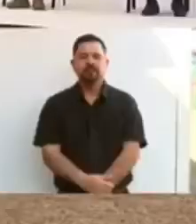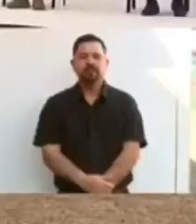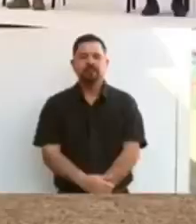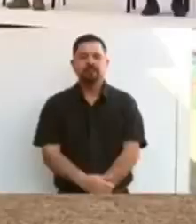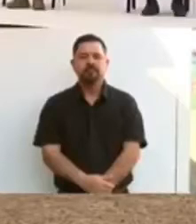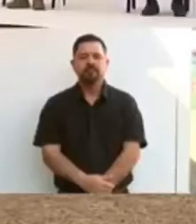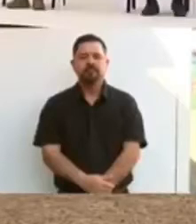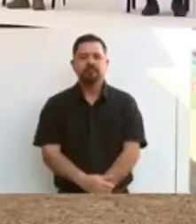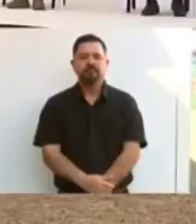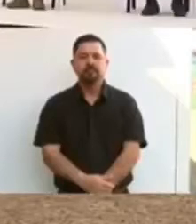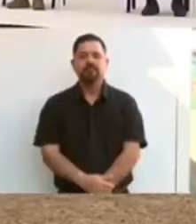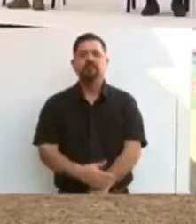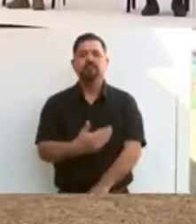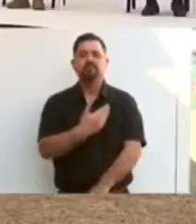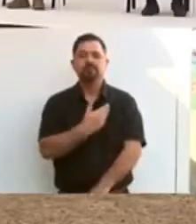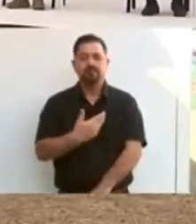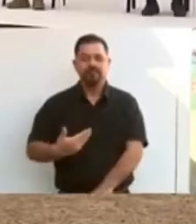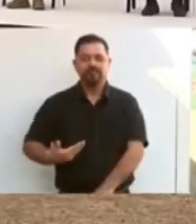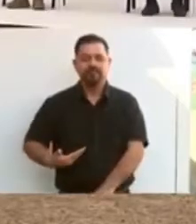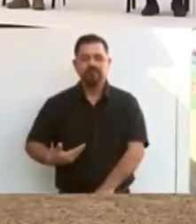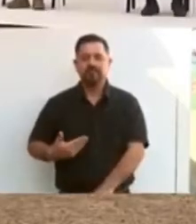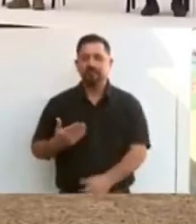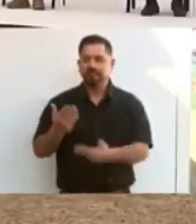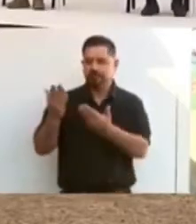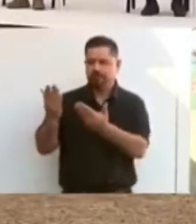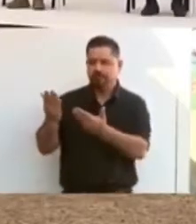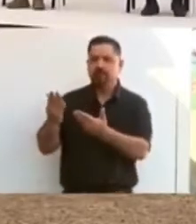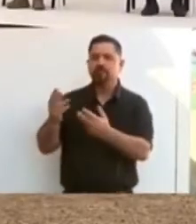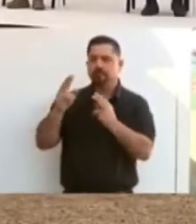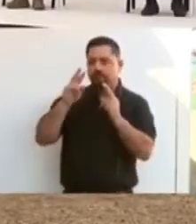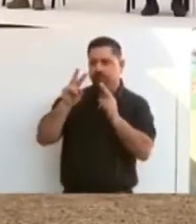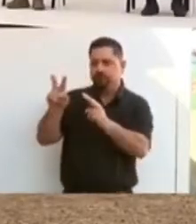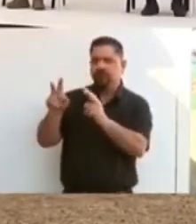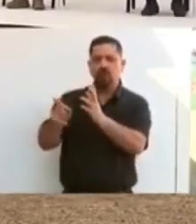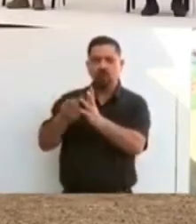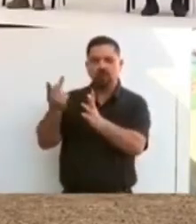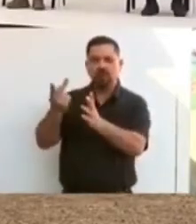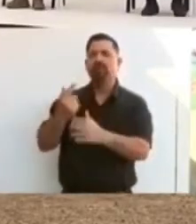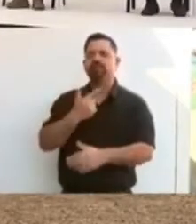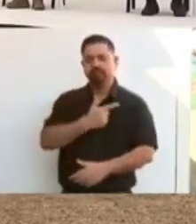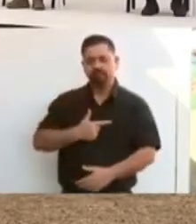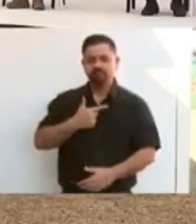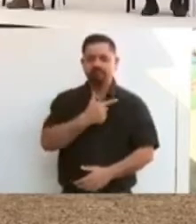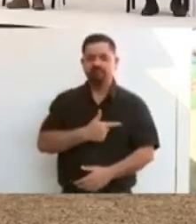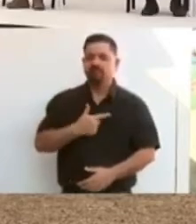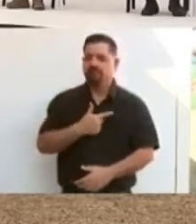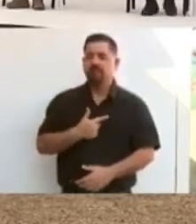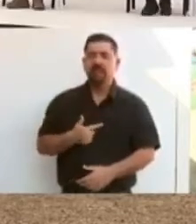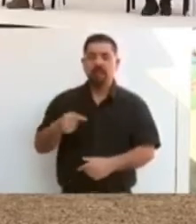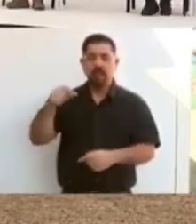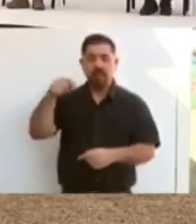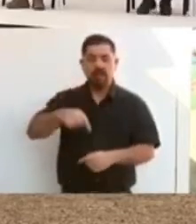la gira del presidente. Presidente, me da mucho gusto verlo de nuevo, recibirlo aquí en